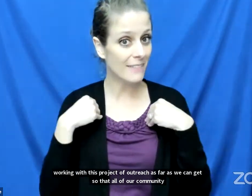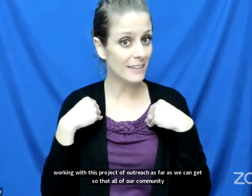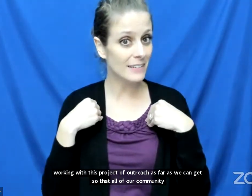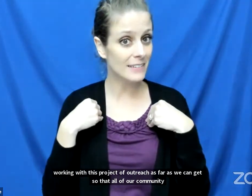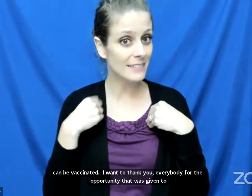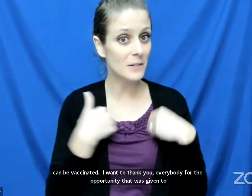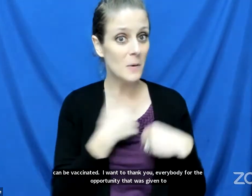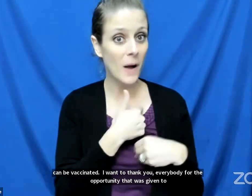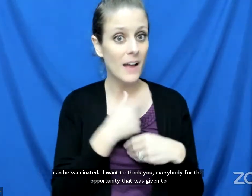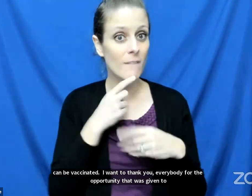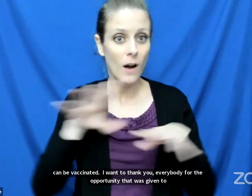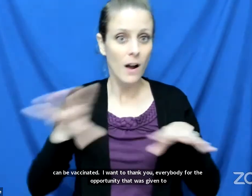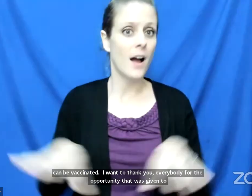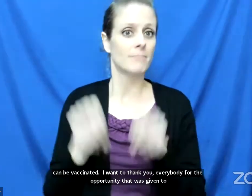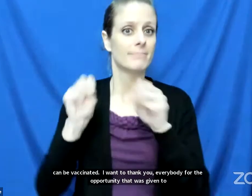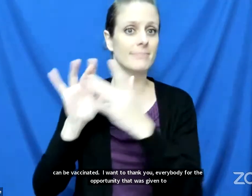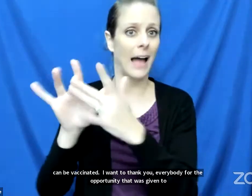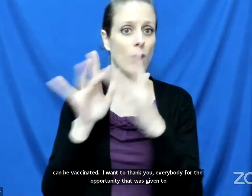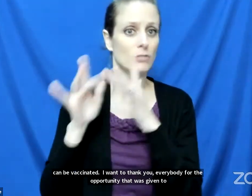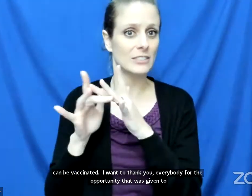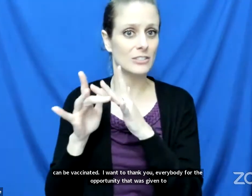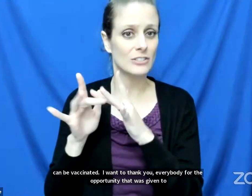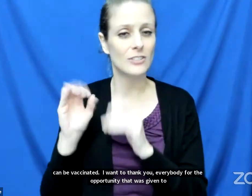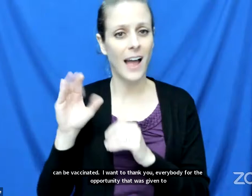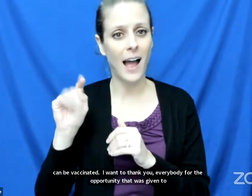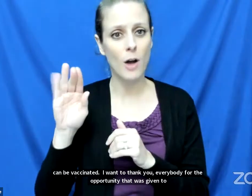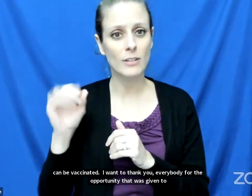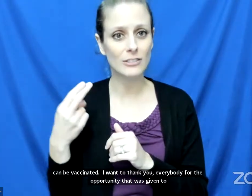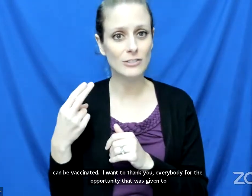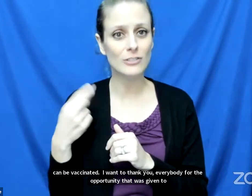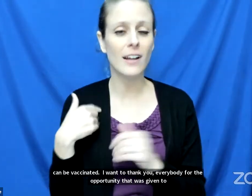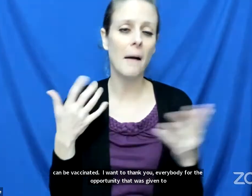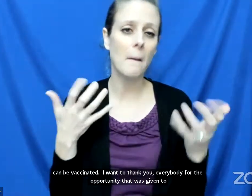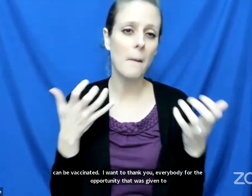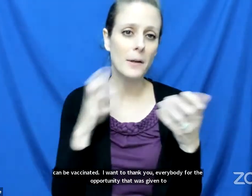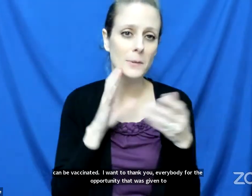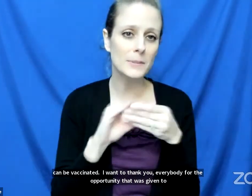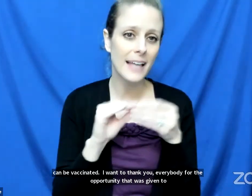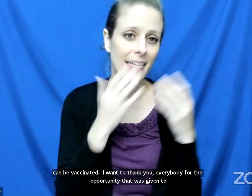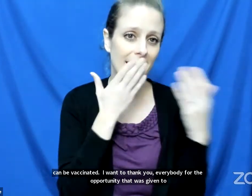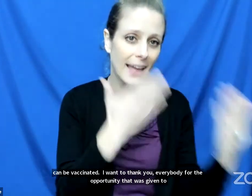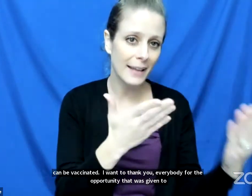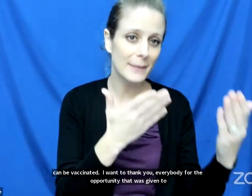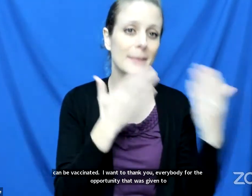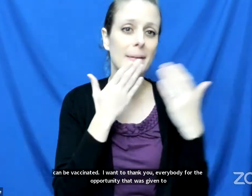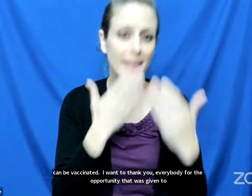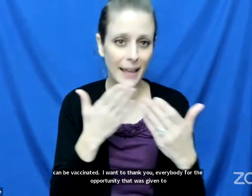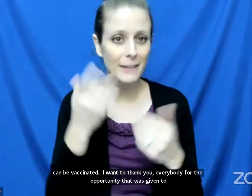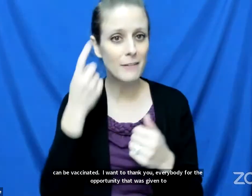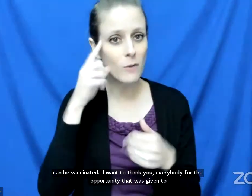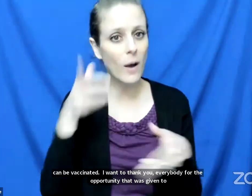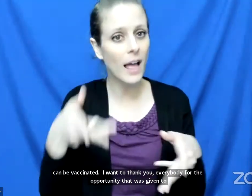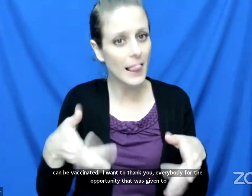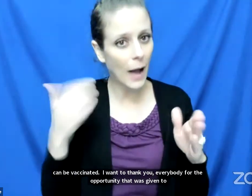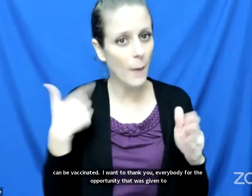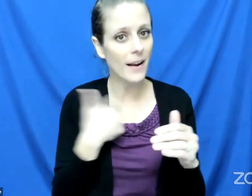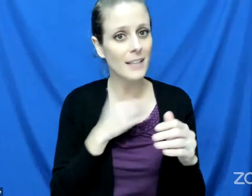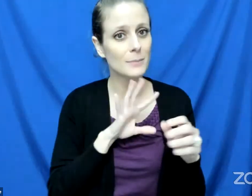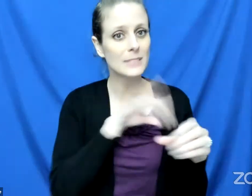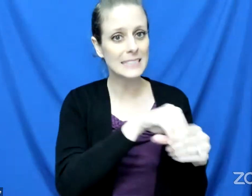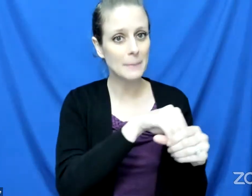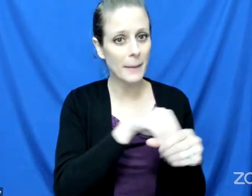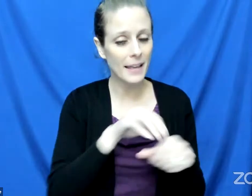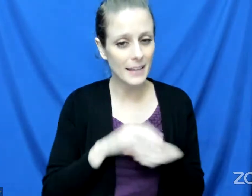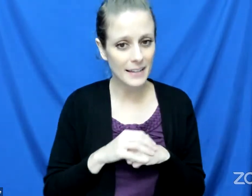comunidad. Yo quiero decir gracias por permitirnos participar y que